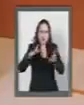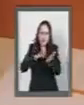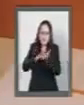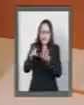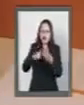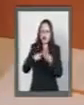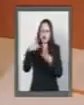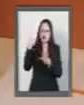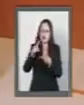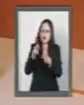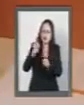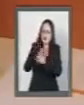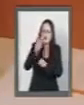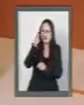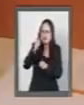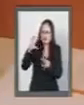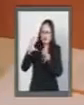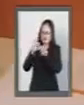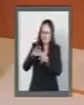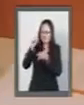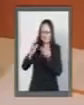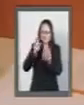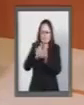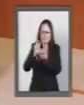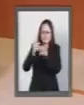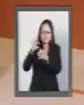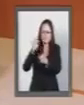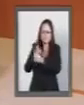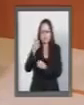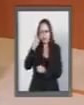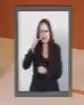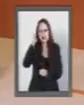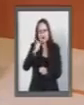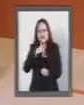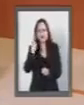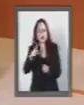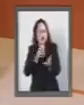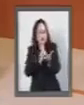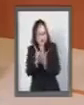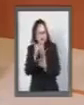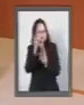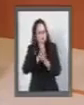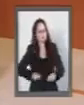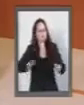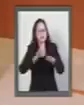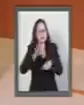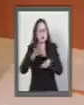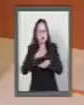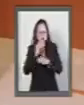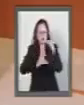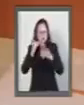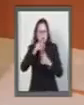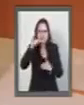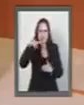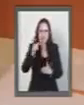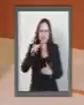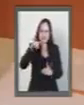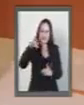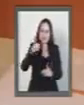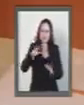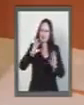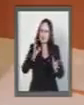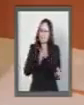lucha es legítima. Y les asiste la razón y el derecho. Por eso va a triunfar. Peña Nieto ha sido